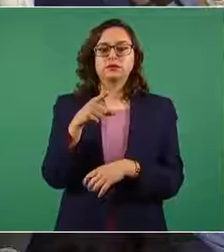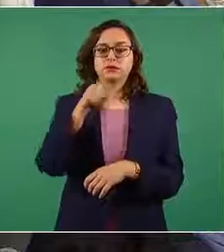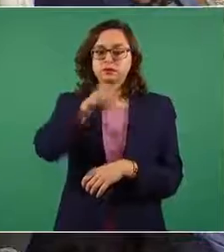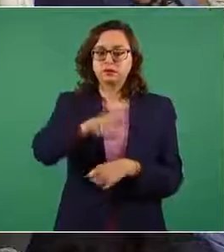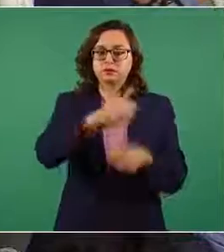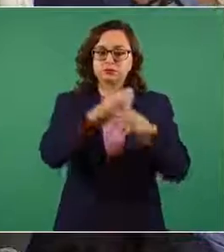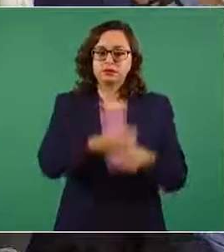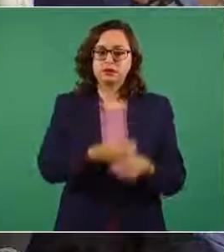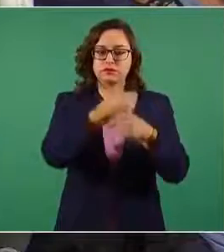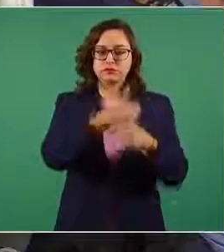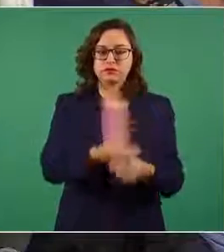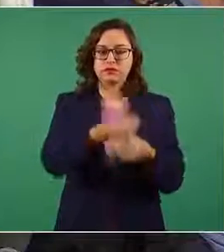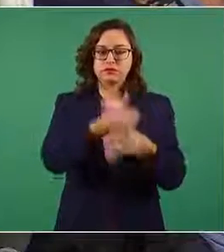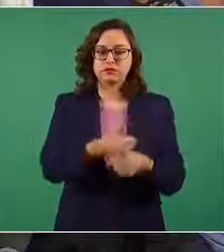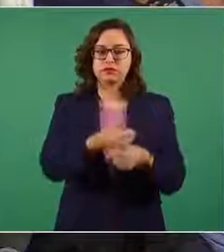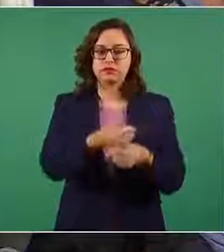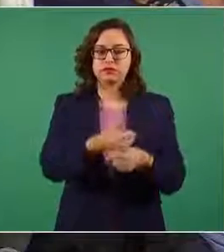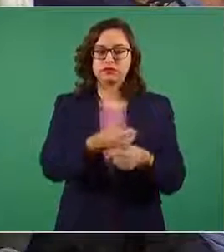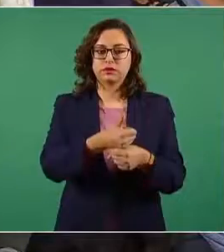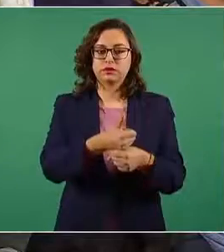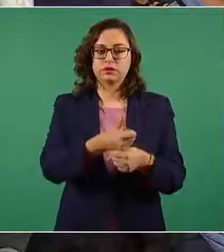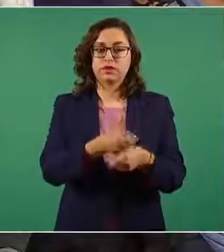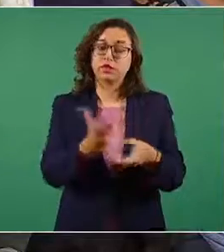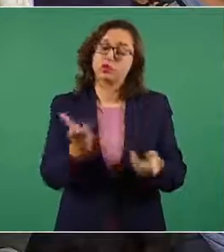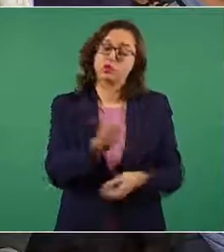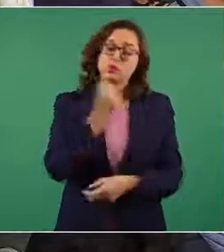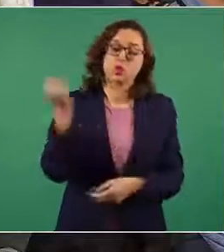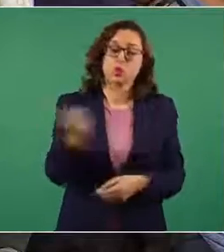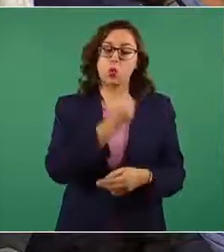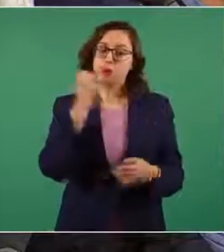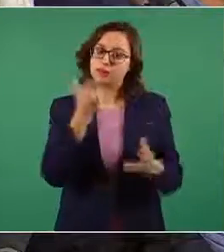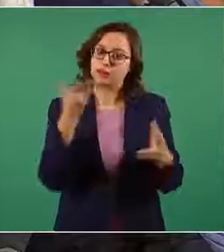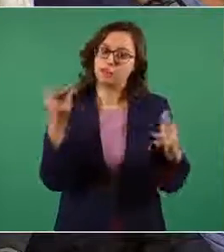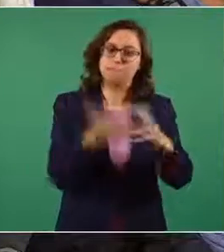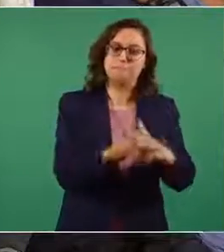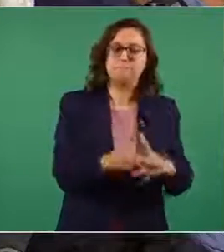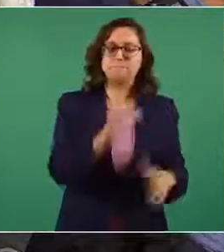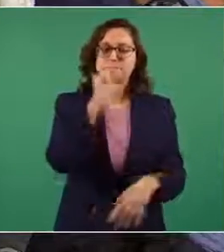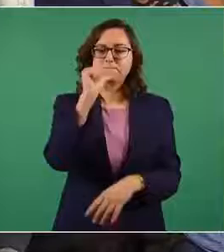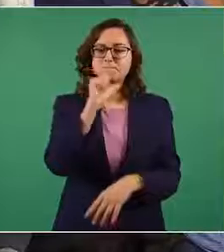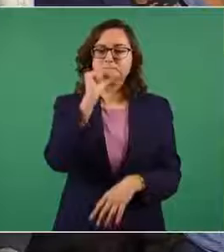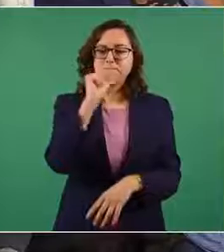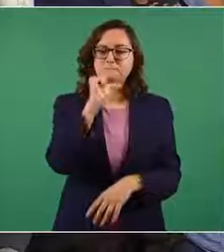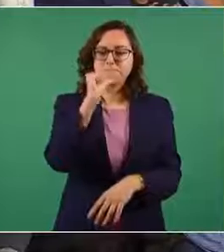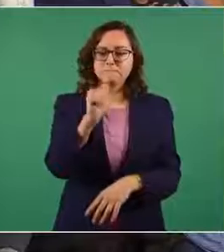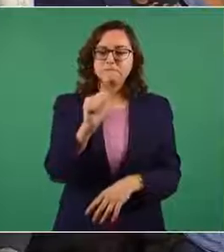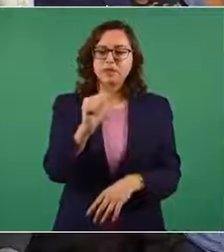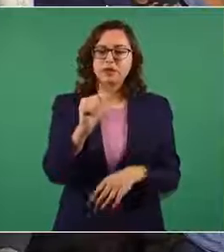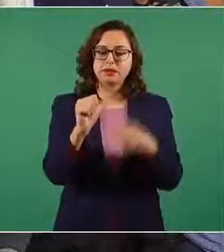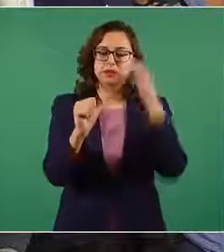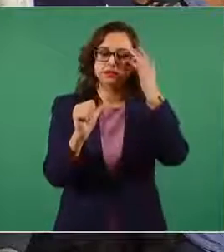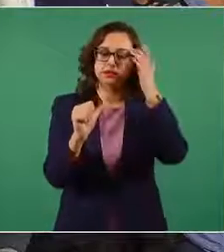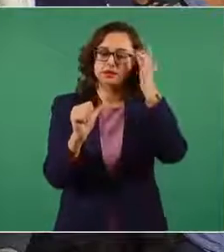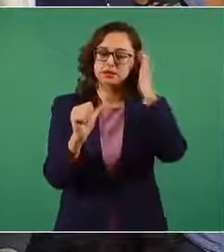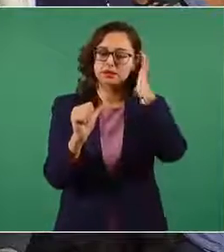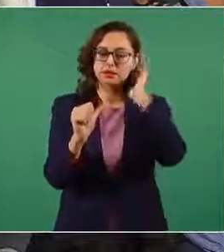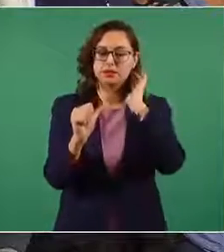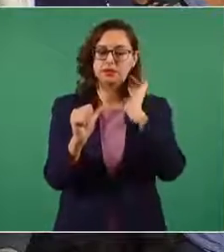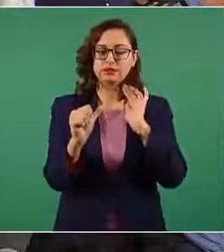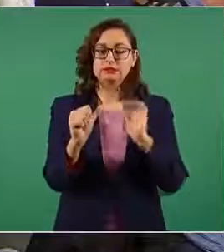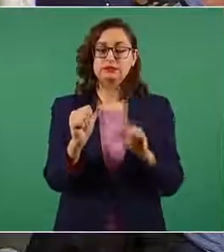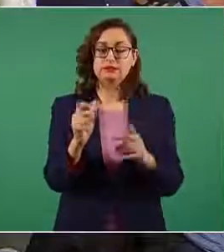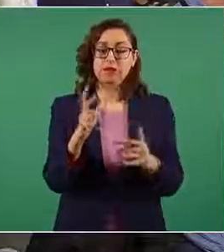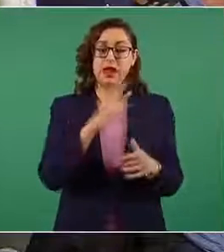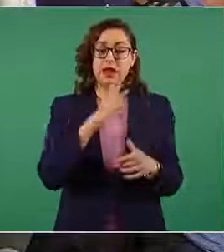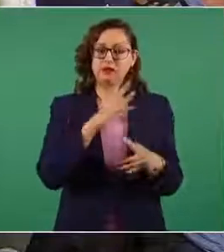de, afortunadamente no los mataron en el Vado de Aguas Blancas, el famoso